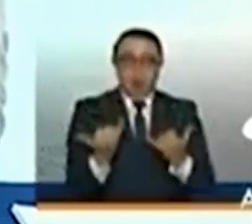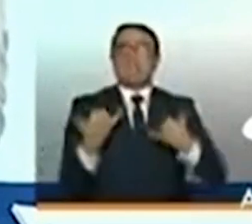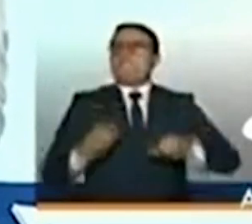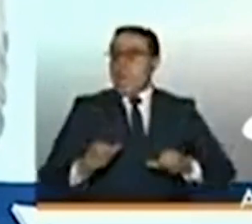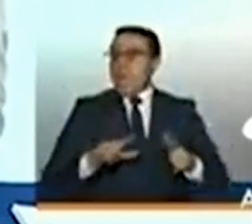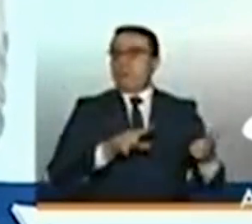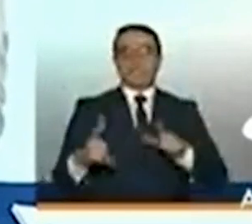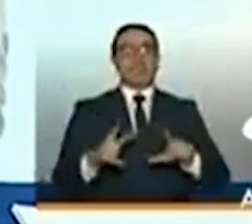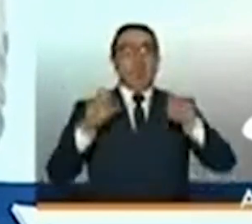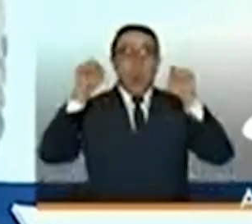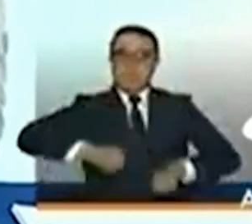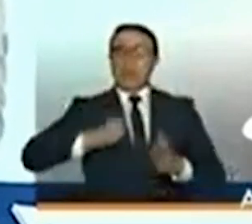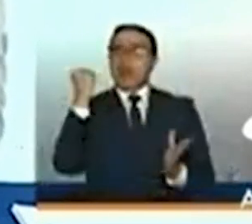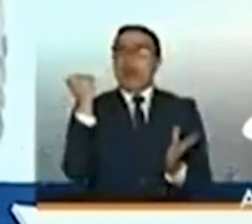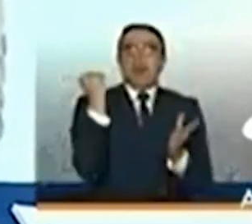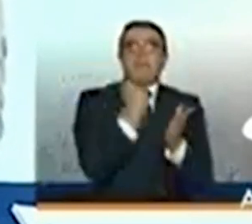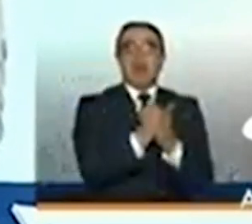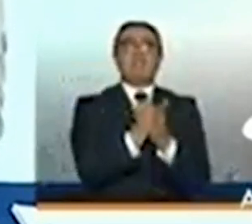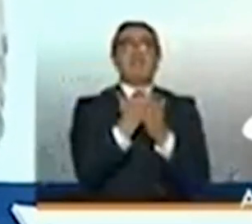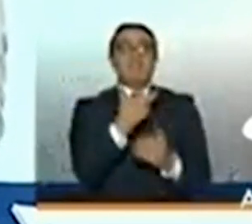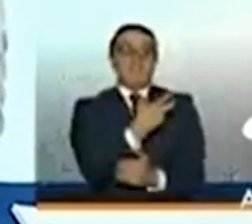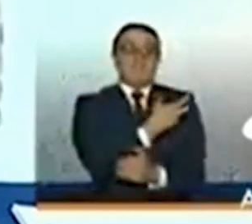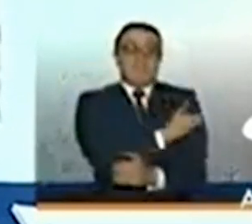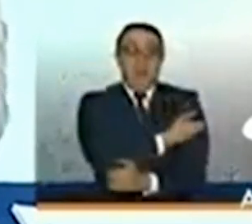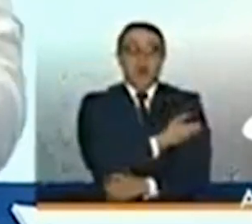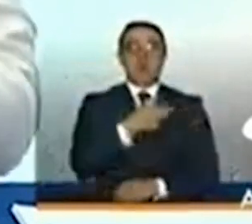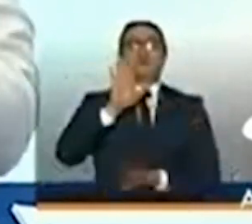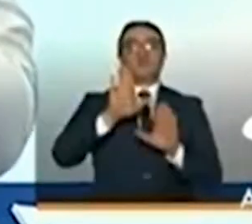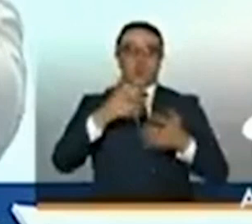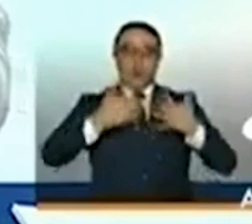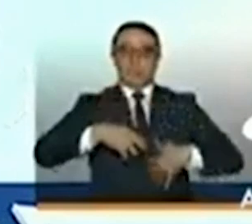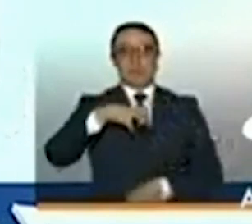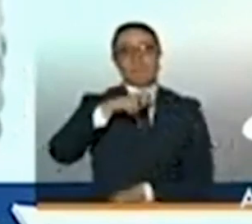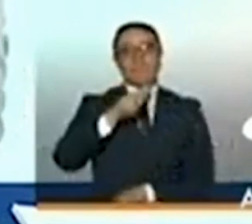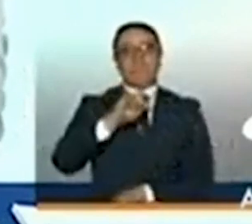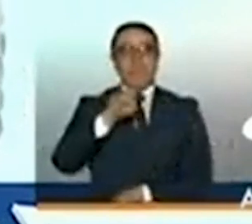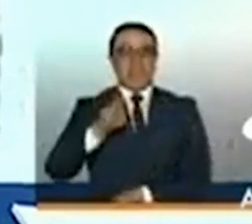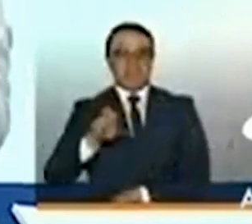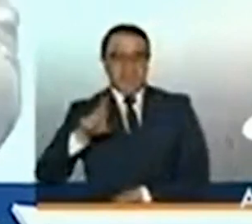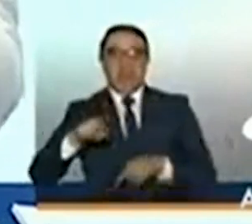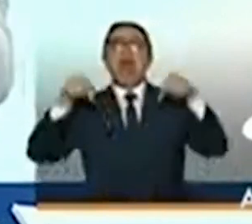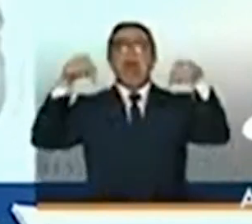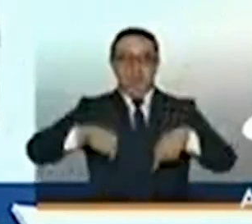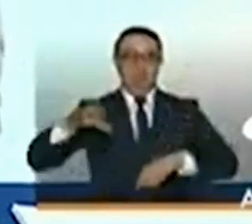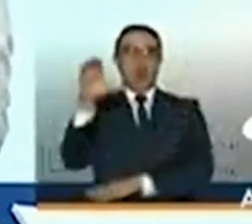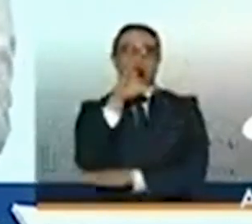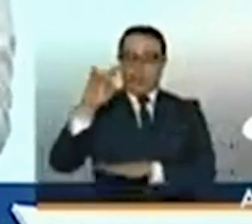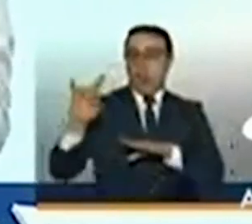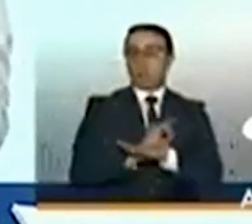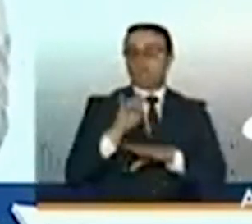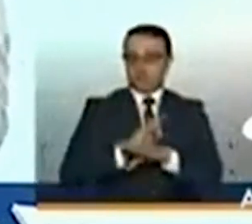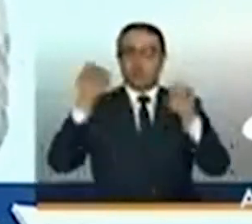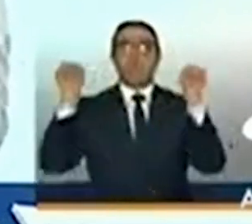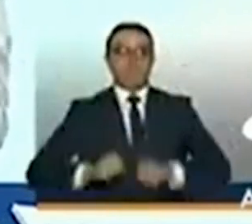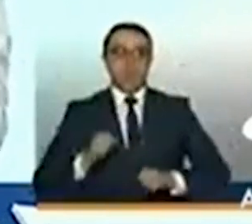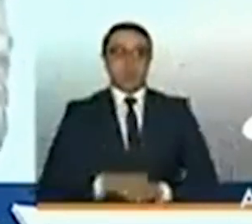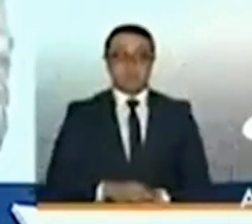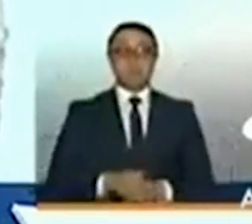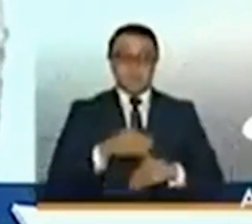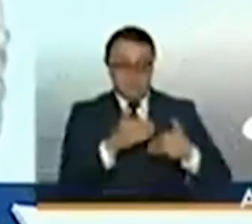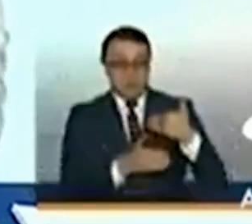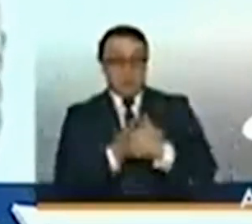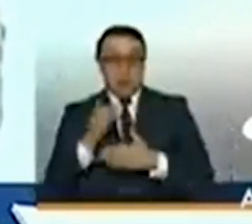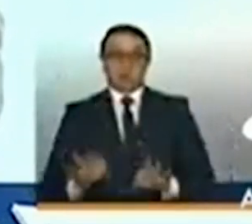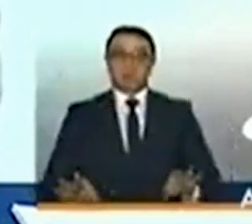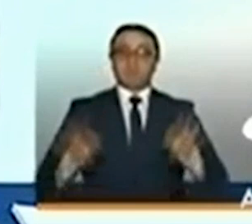uso de emergencia de la vacuna de Pfizer en Colombia. Este es un paso muy importante y así seguiremos también avanzando